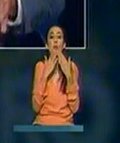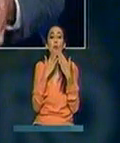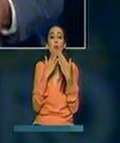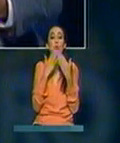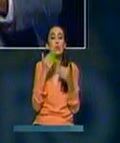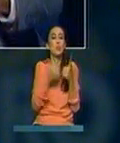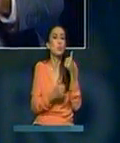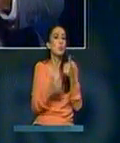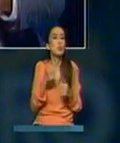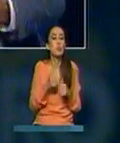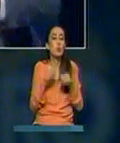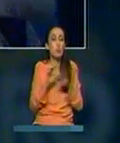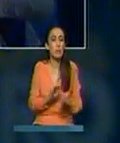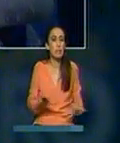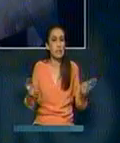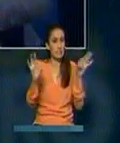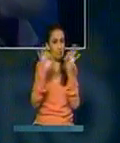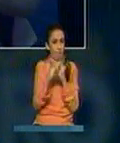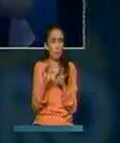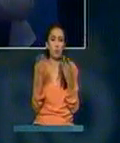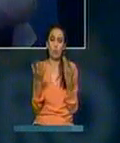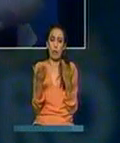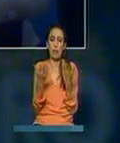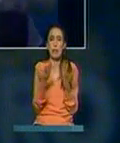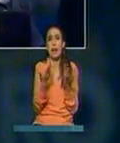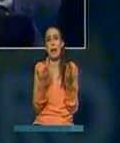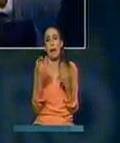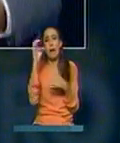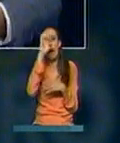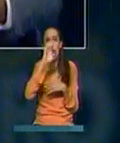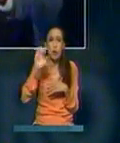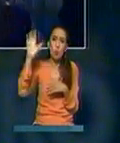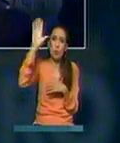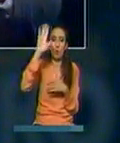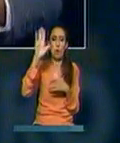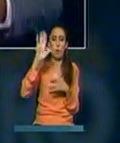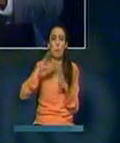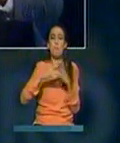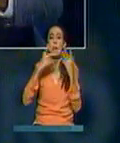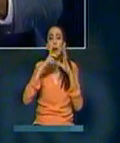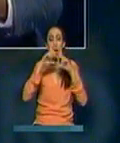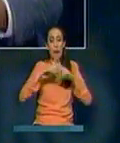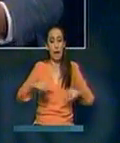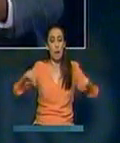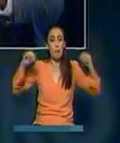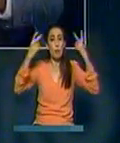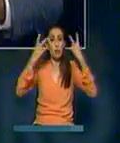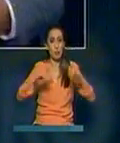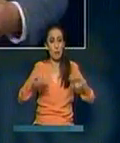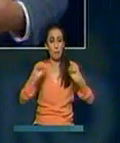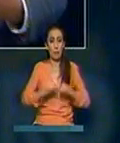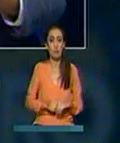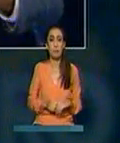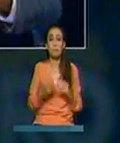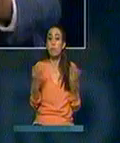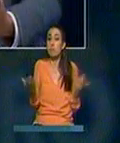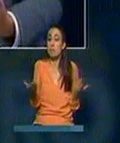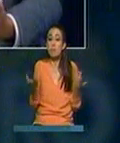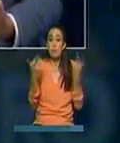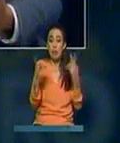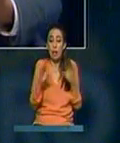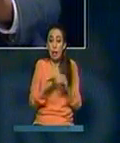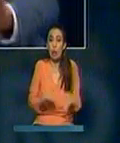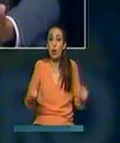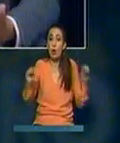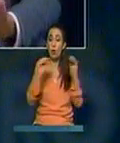cerveza esté en importantes mercados de Japón, de Europa, de Estados Unidos y, ¿por qué no?, en Latinoamérica también. Por lo tanto, el gobierno nacional